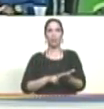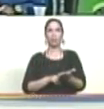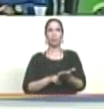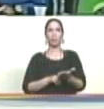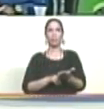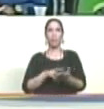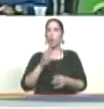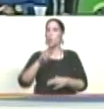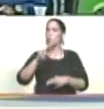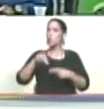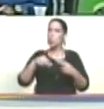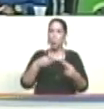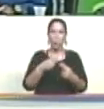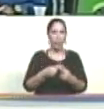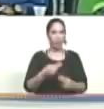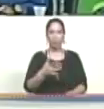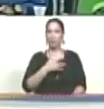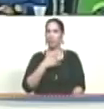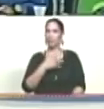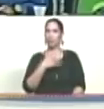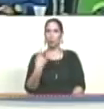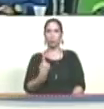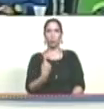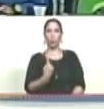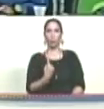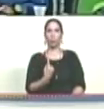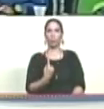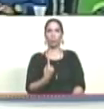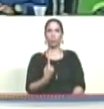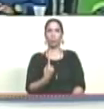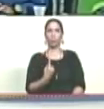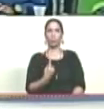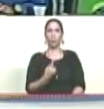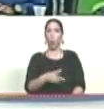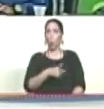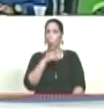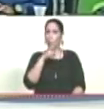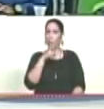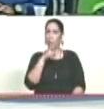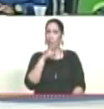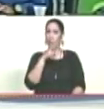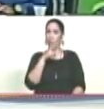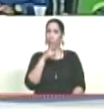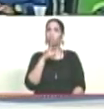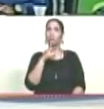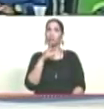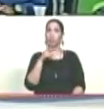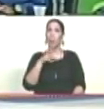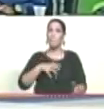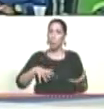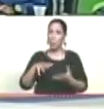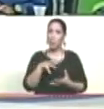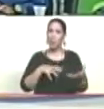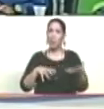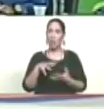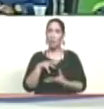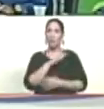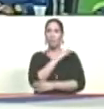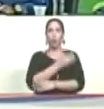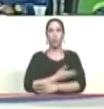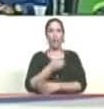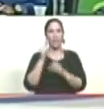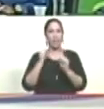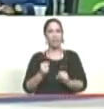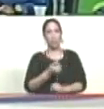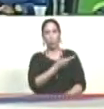Yo nunca me he sentido solo. En los peores momentos que me ha tocado enfrentar, mi fortaleza han sido ustedes, porque yo sé